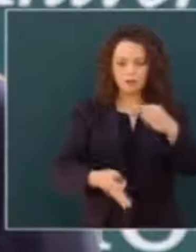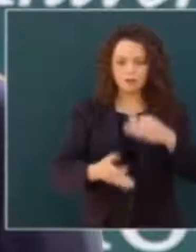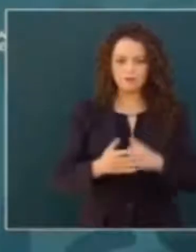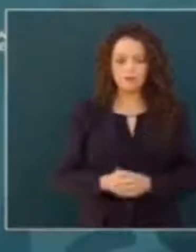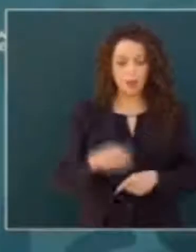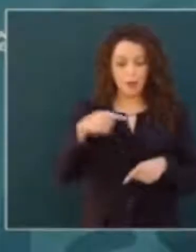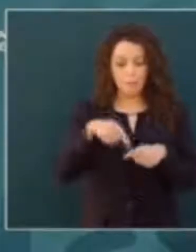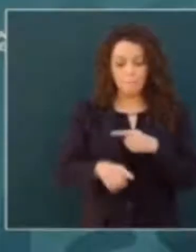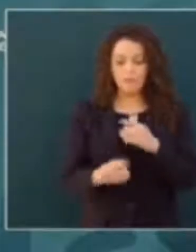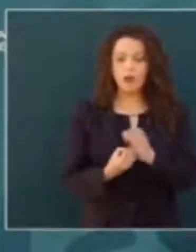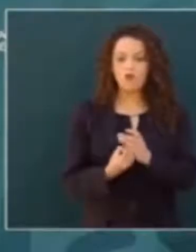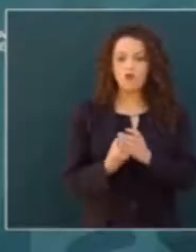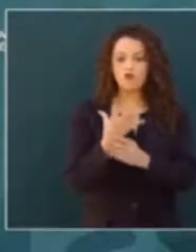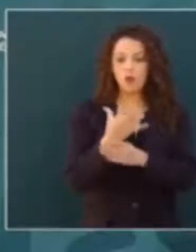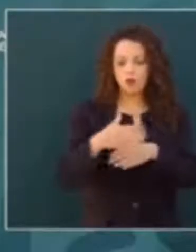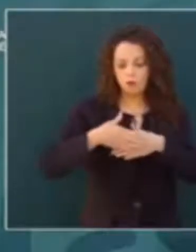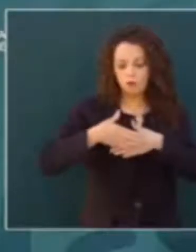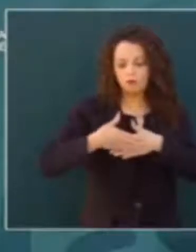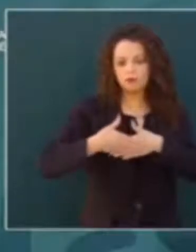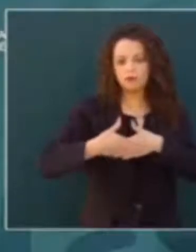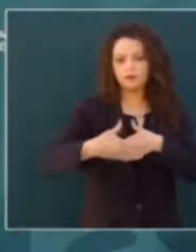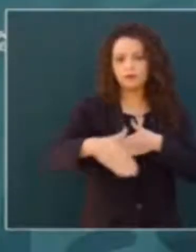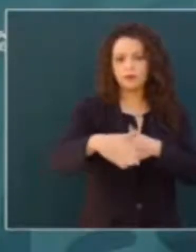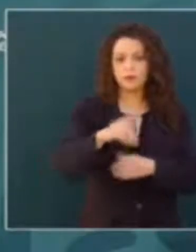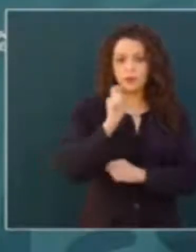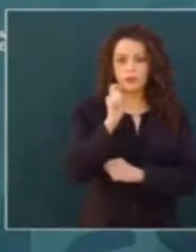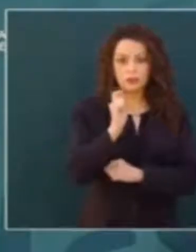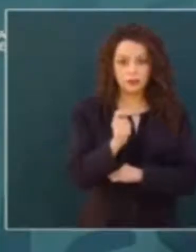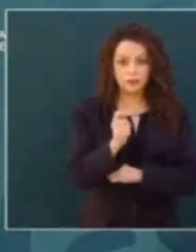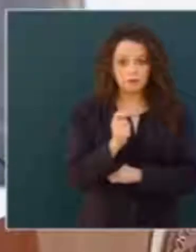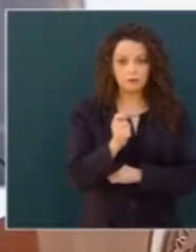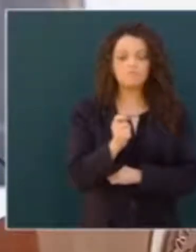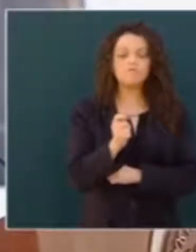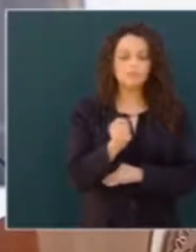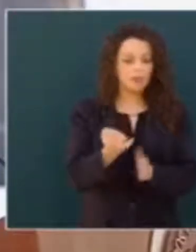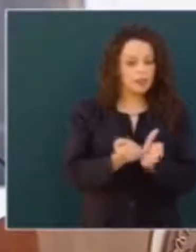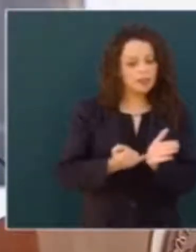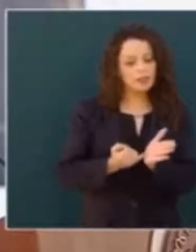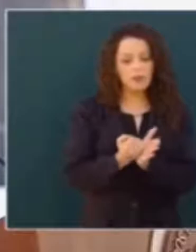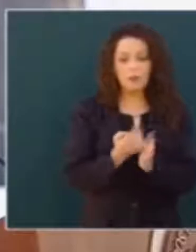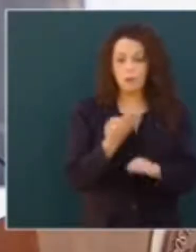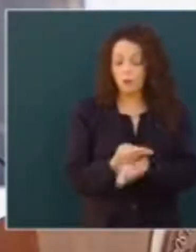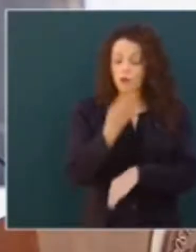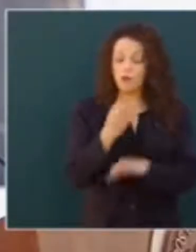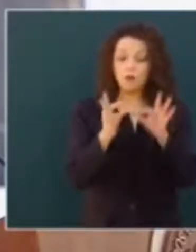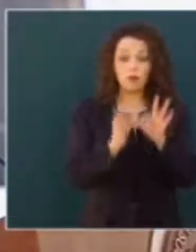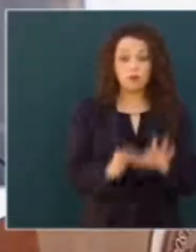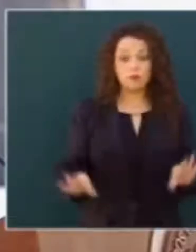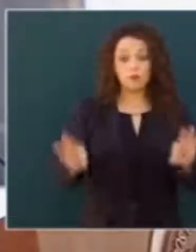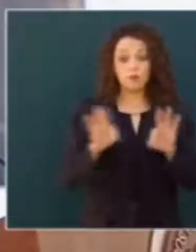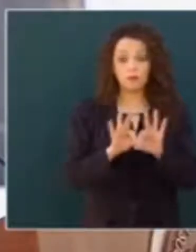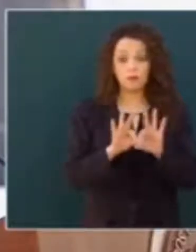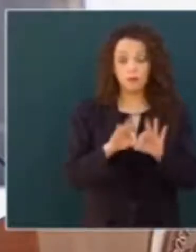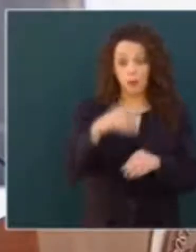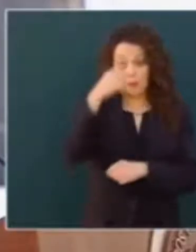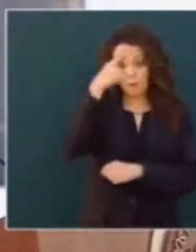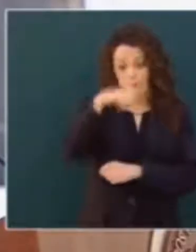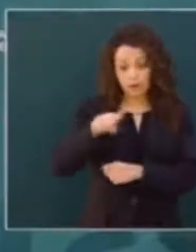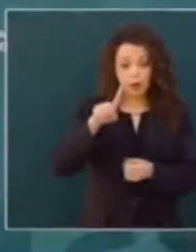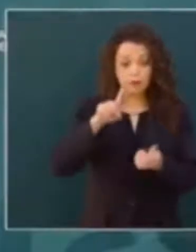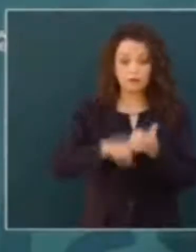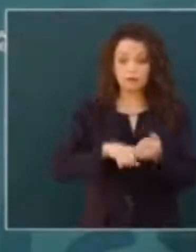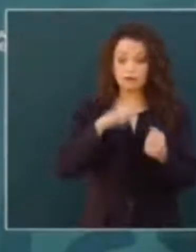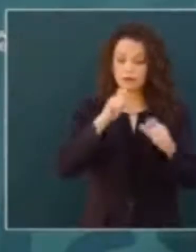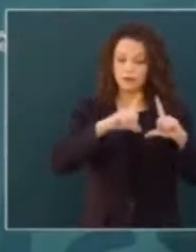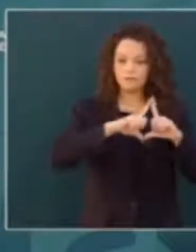nueva caracterizada por trascendentes decisiones nacionalistas y de